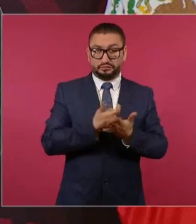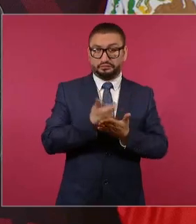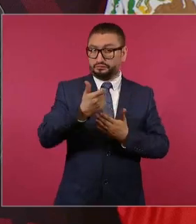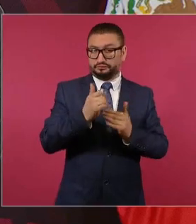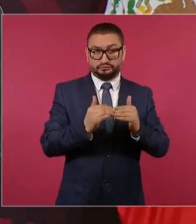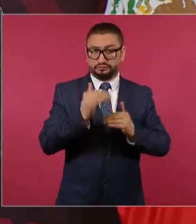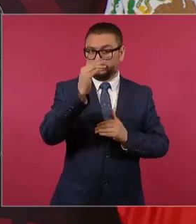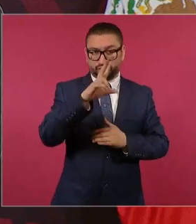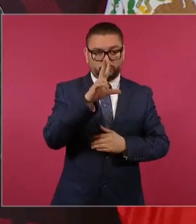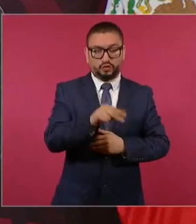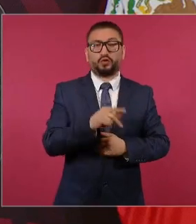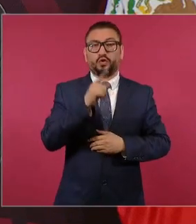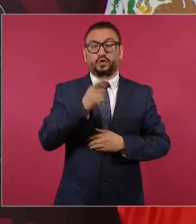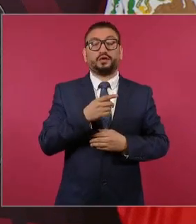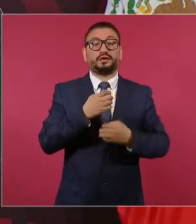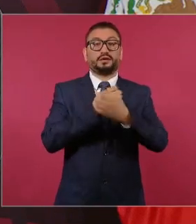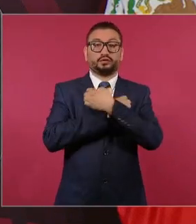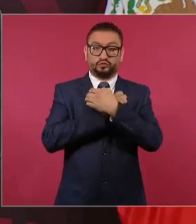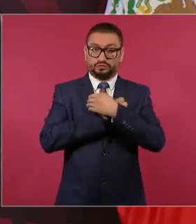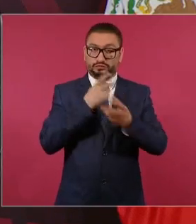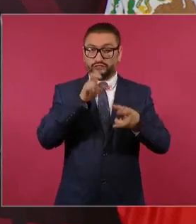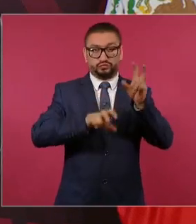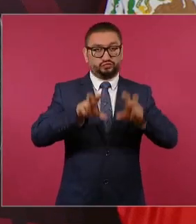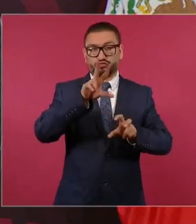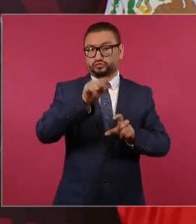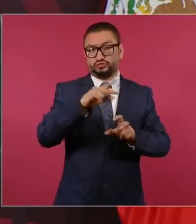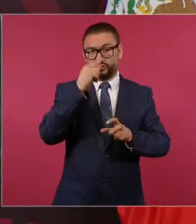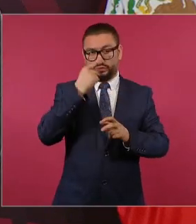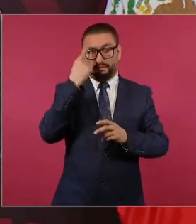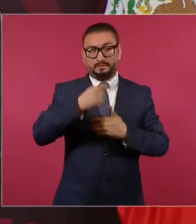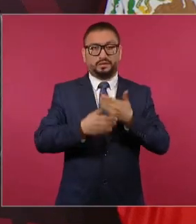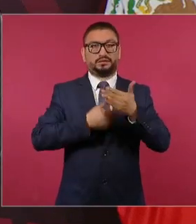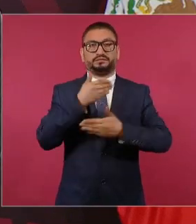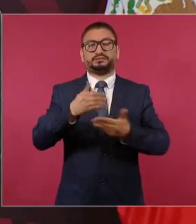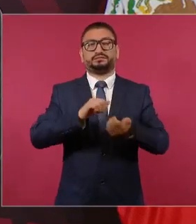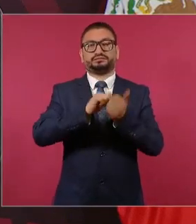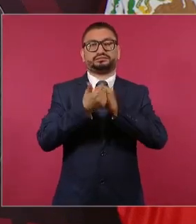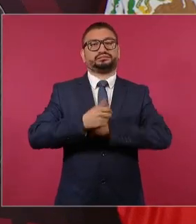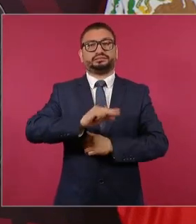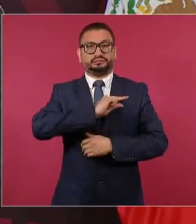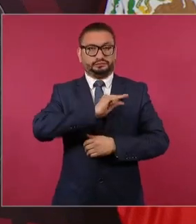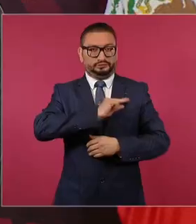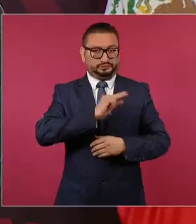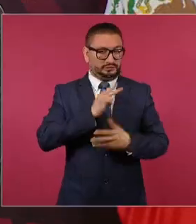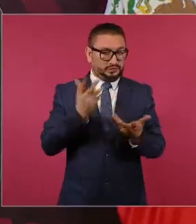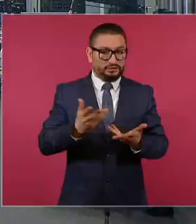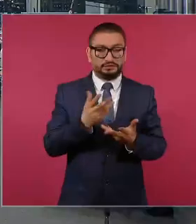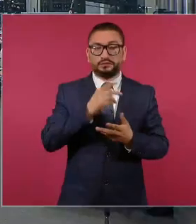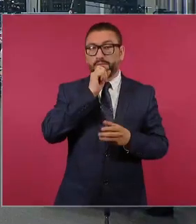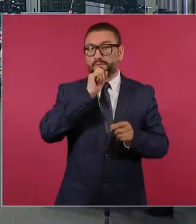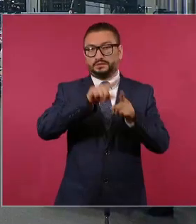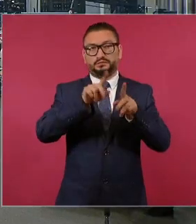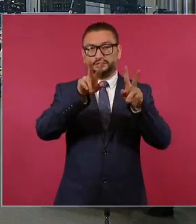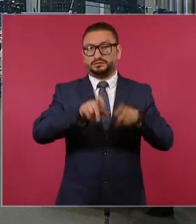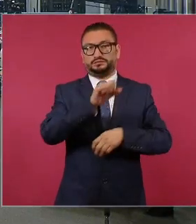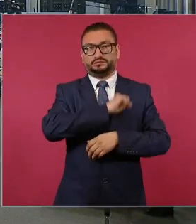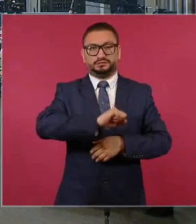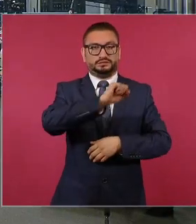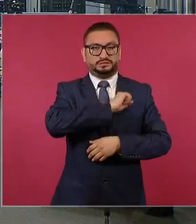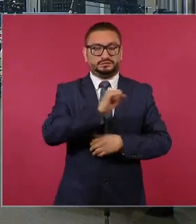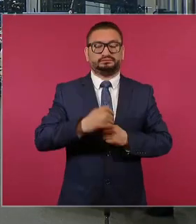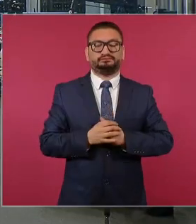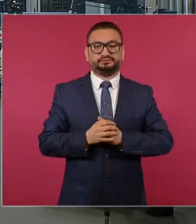ya no vas a invertir en educación para que avance la privatización en la educación, tampoco en la salud.